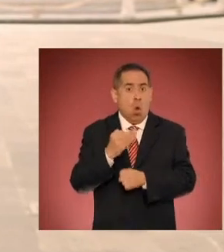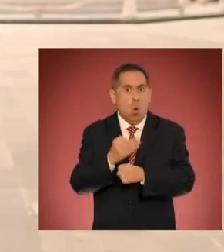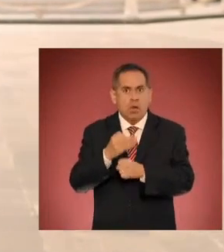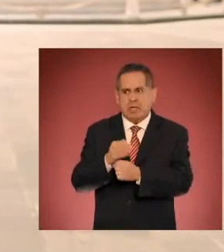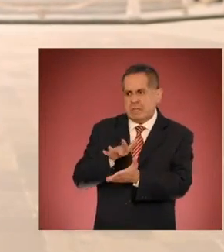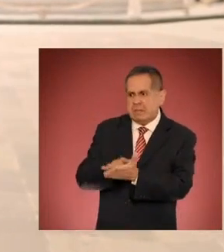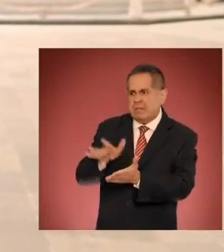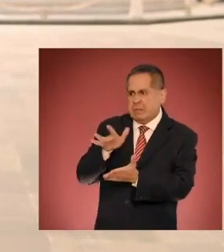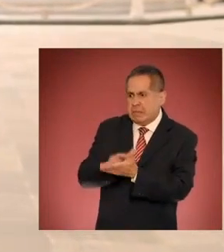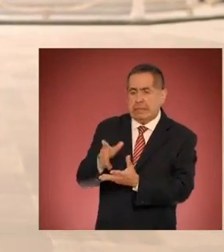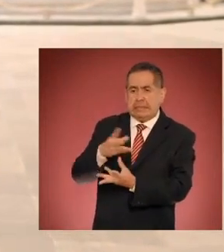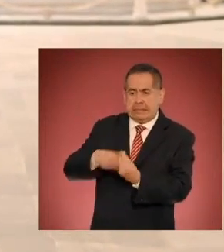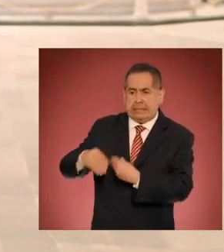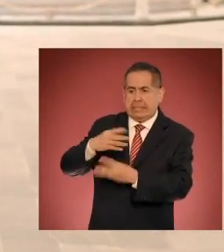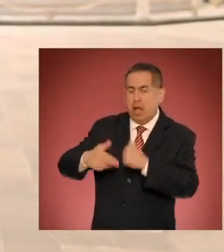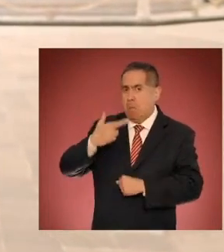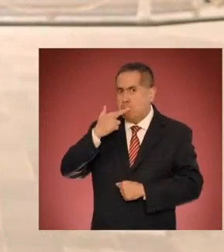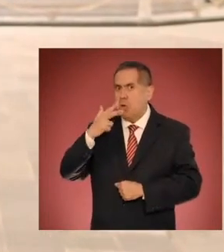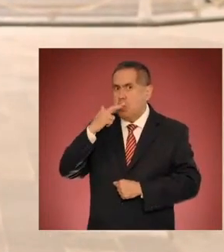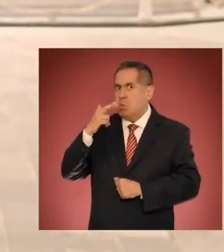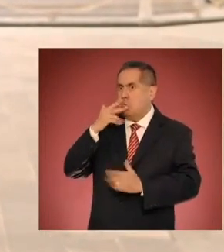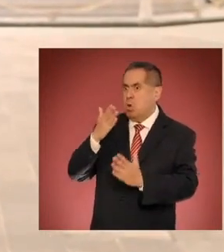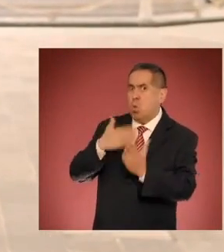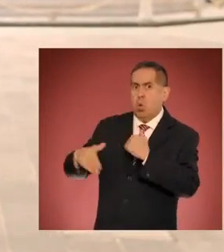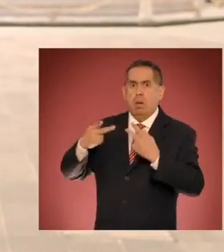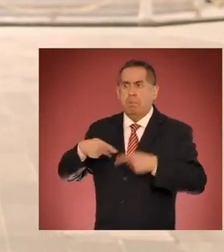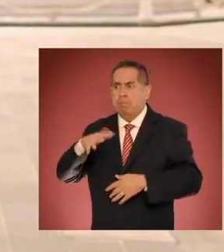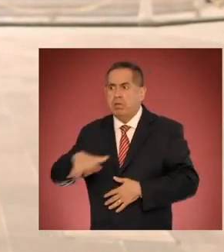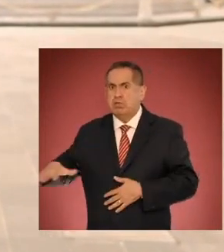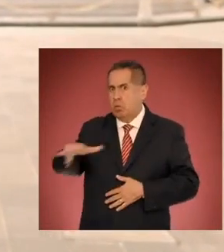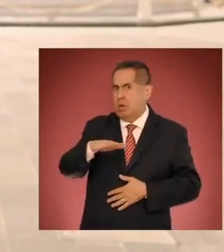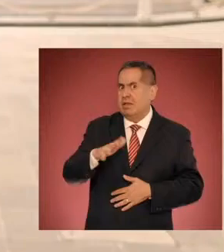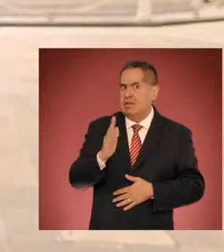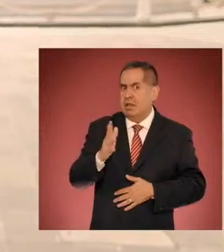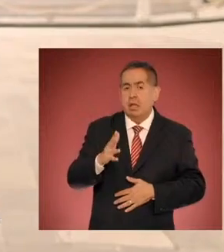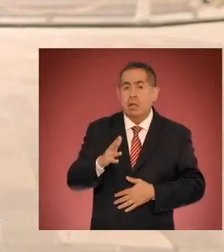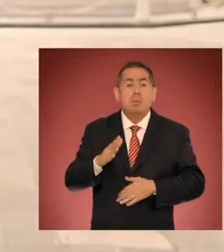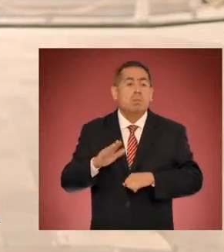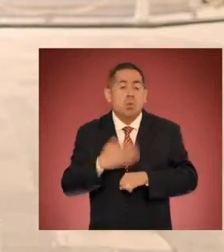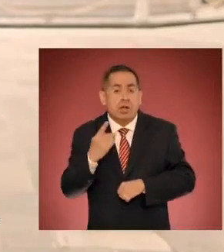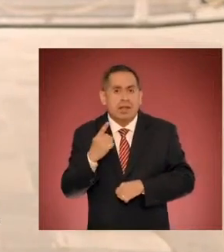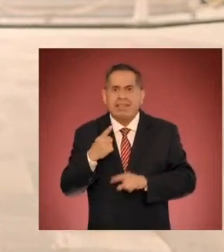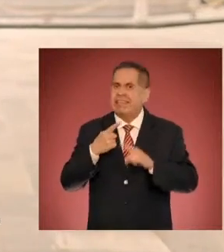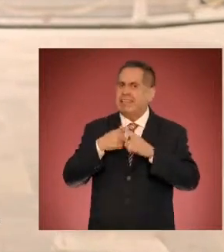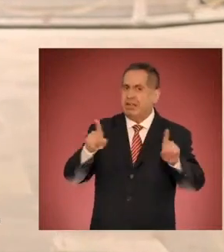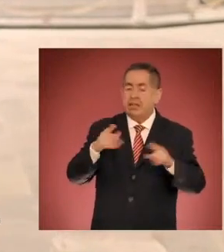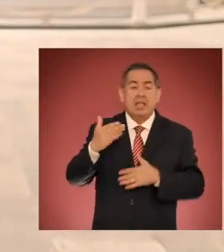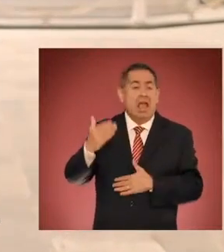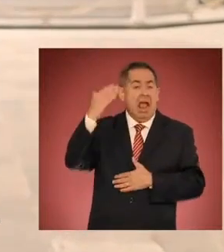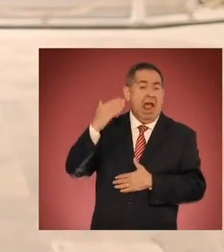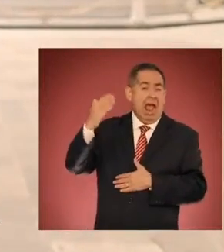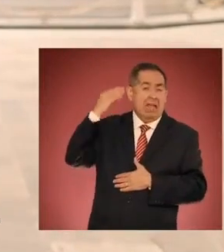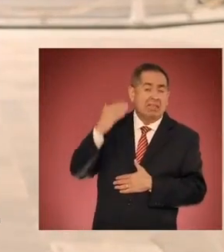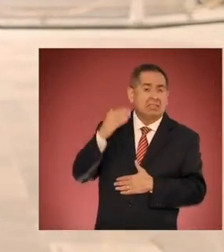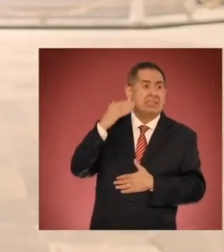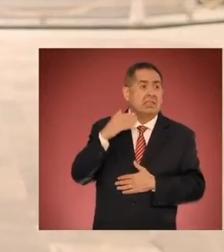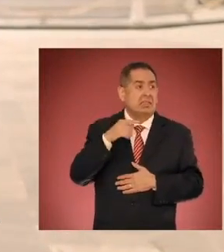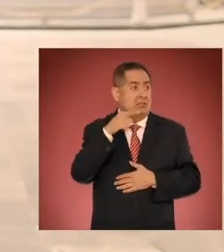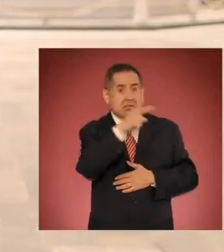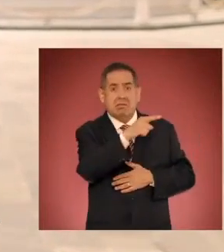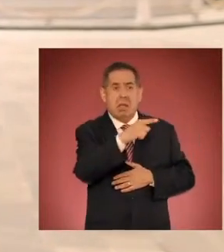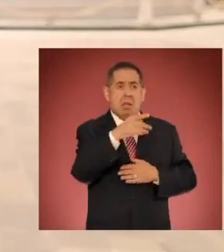Ya estamos levantando la economía popular porque estamos aplicando un modelo